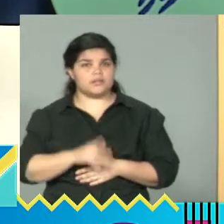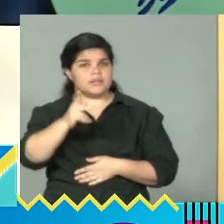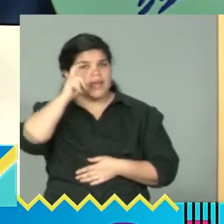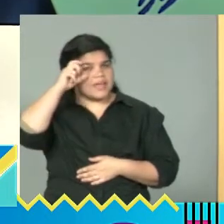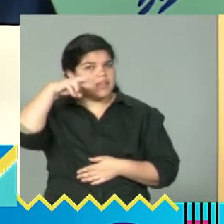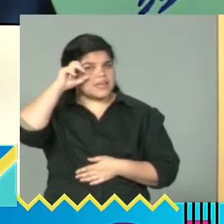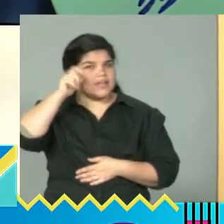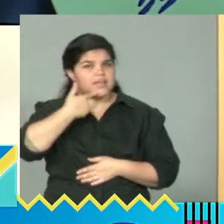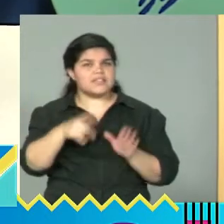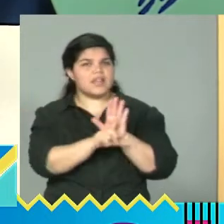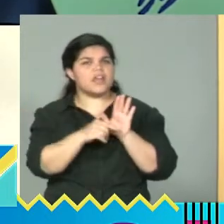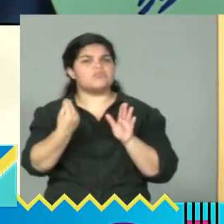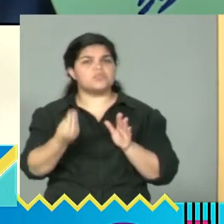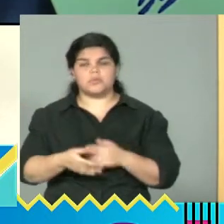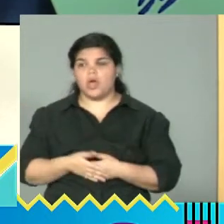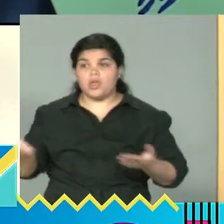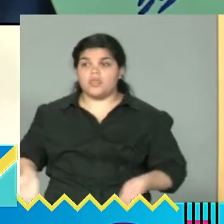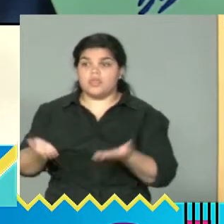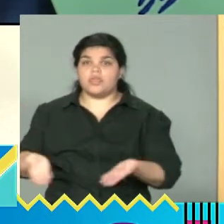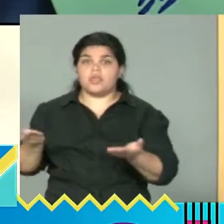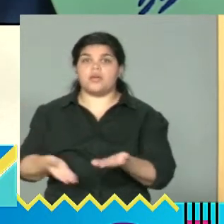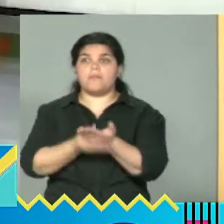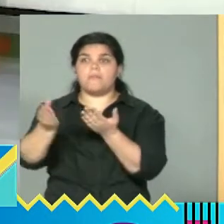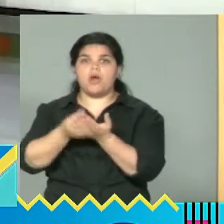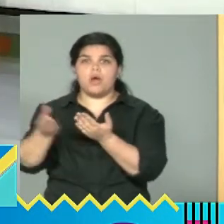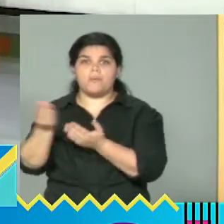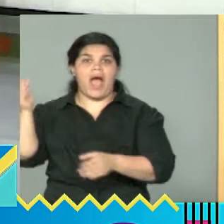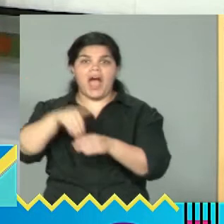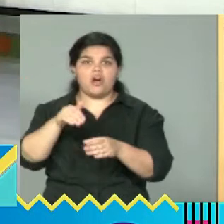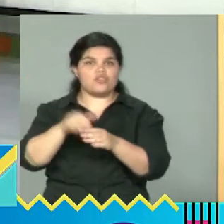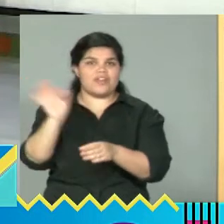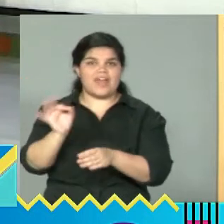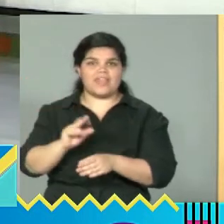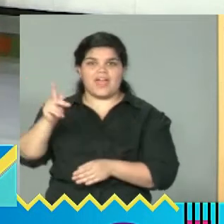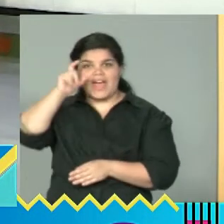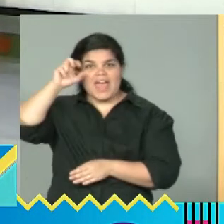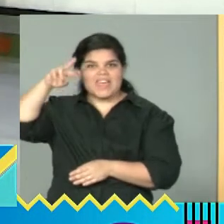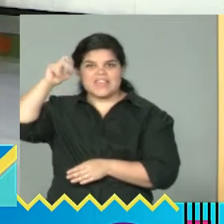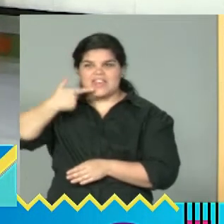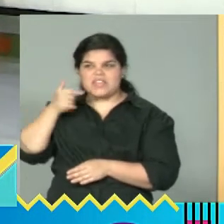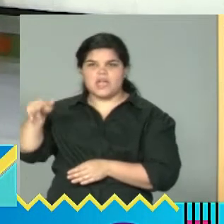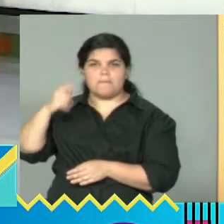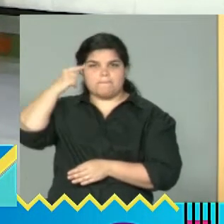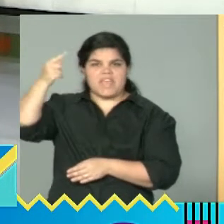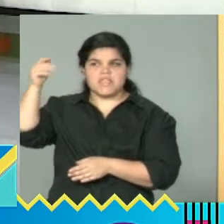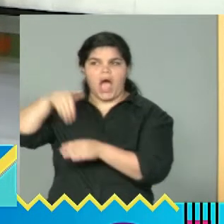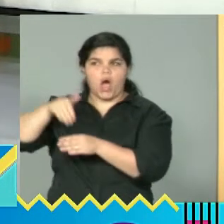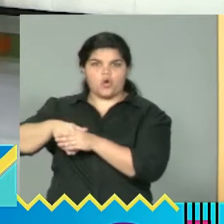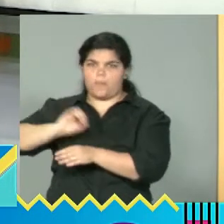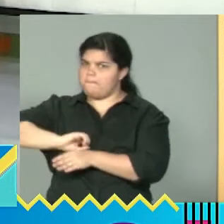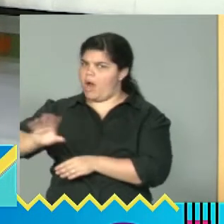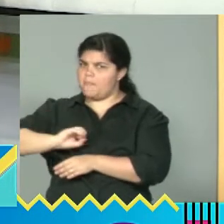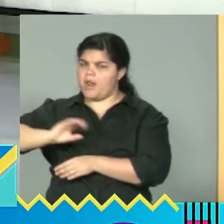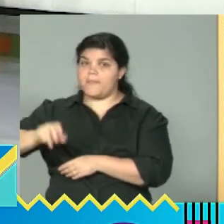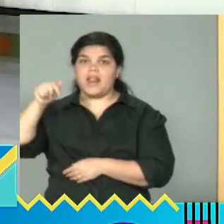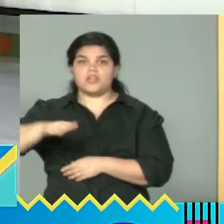como? Promover el consumo sin ahorro. Que para Keynes el ahorro era mala palabra. Y hacer obra pública es